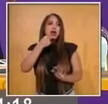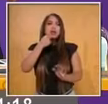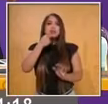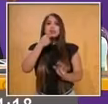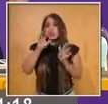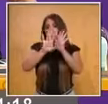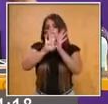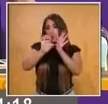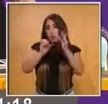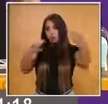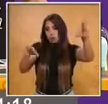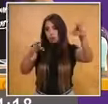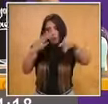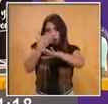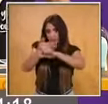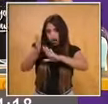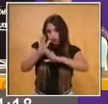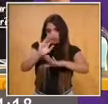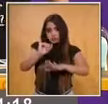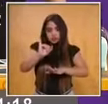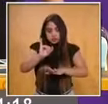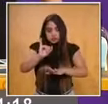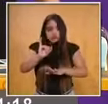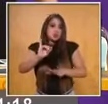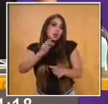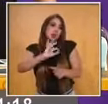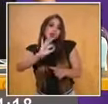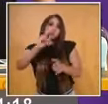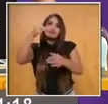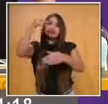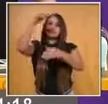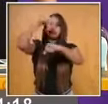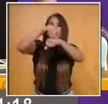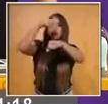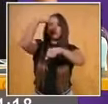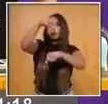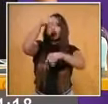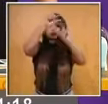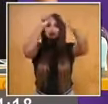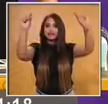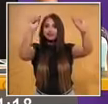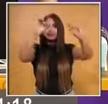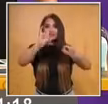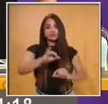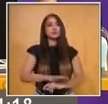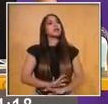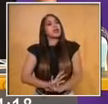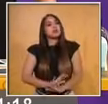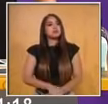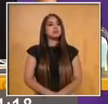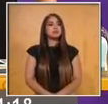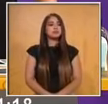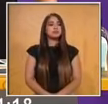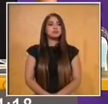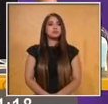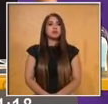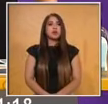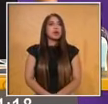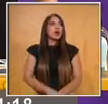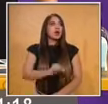color rosa. Ok, nuestra tercera hoja la vamos a doblar en... 4 partes,